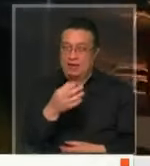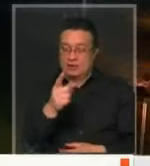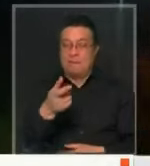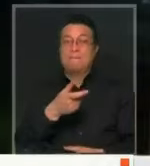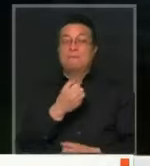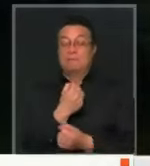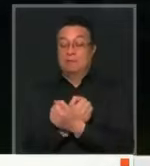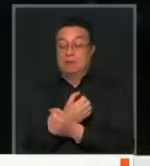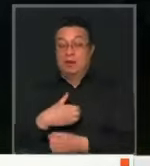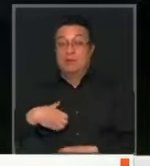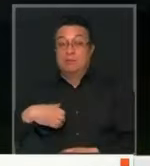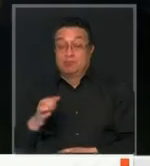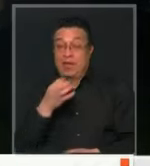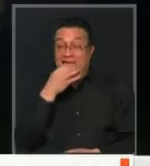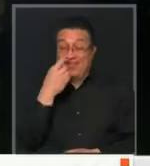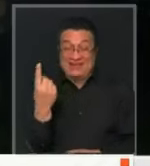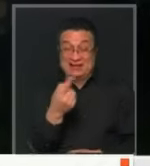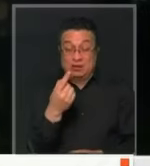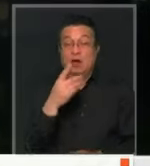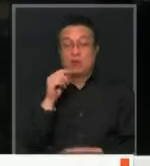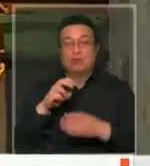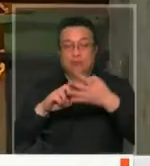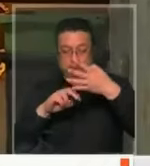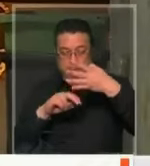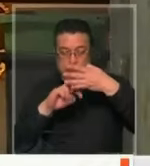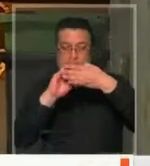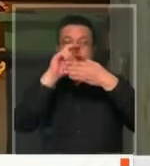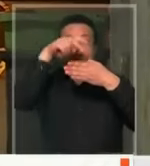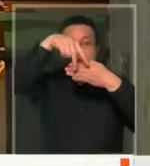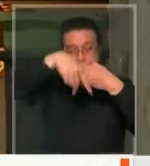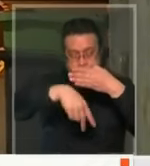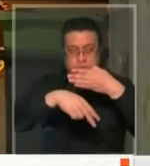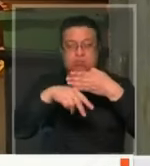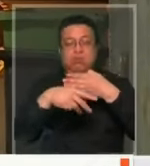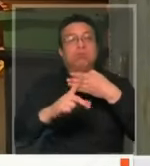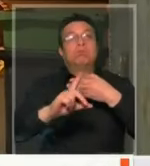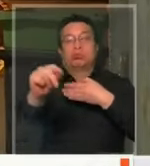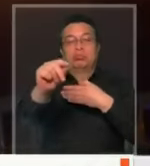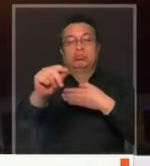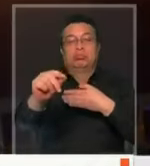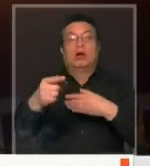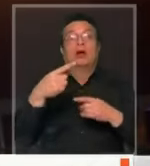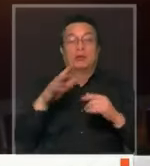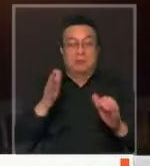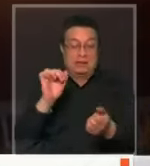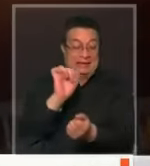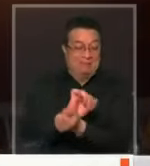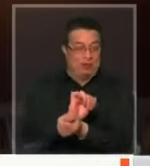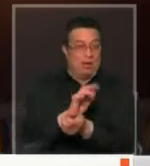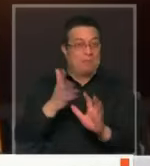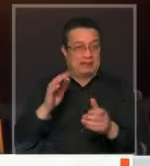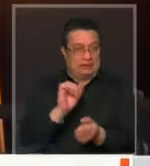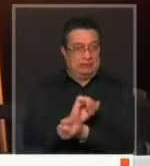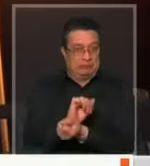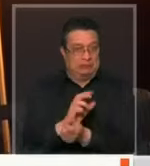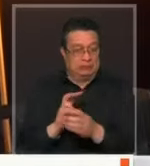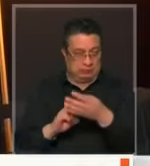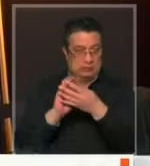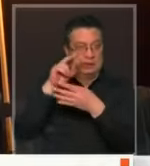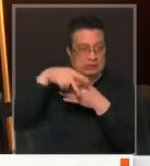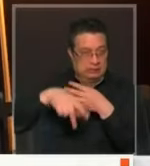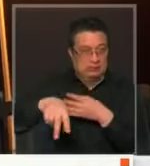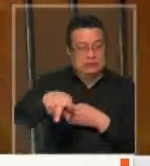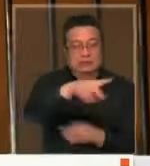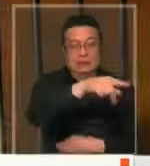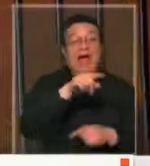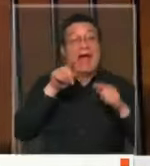hicieron saltando un muro. Así de simple, saltaron un muro, al parecer esposados, según dice el informe de Gendarmería, y